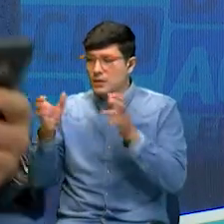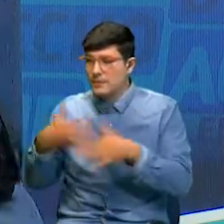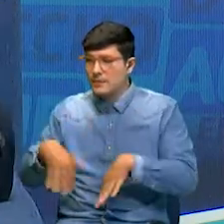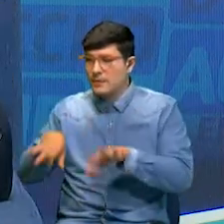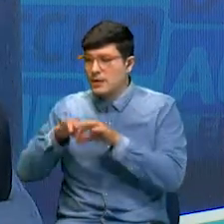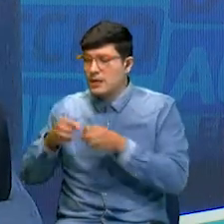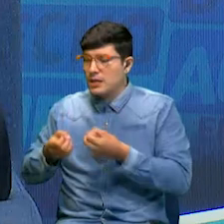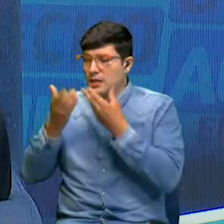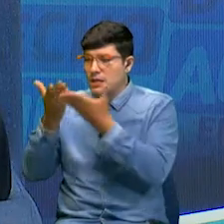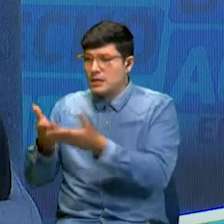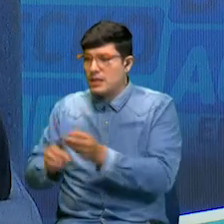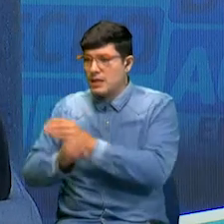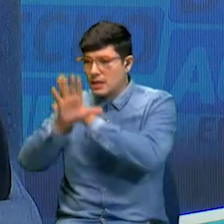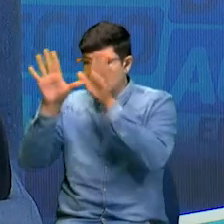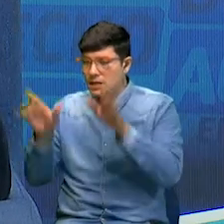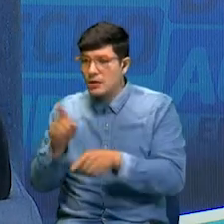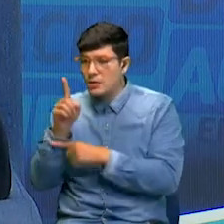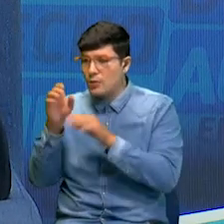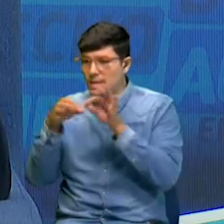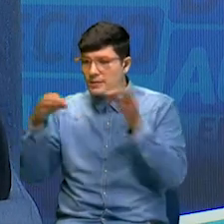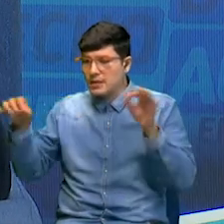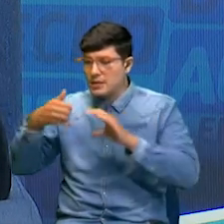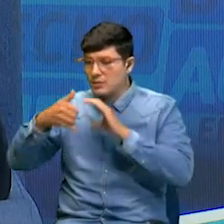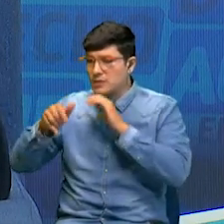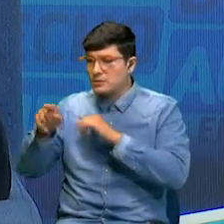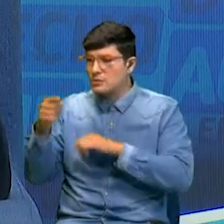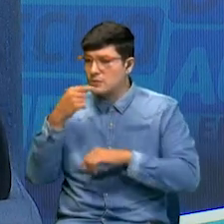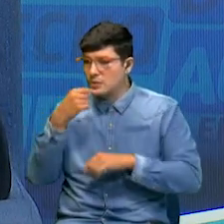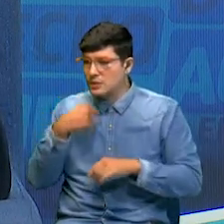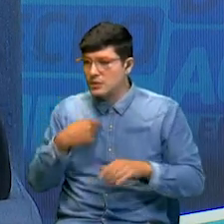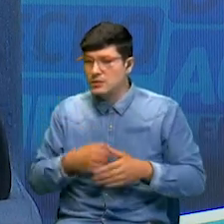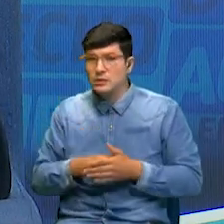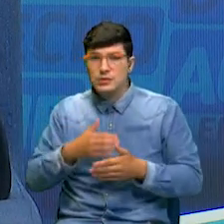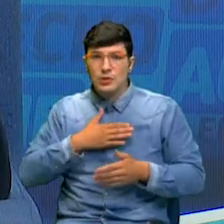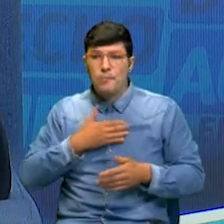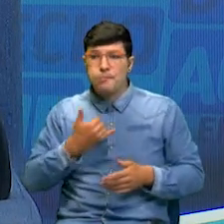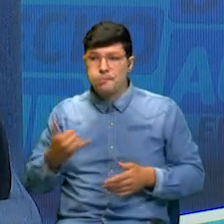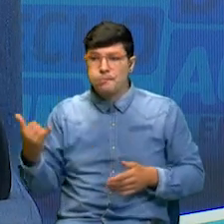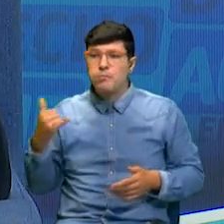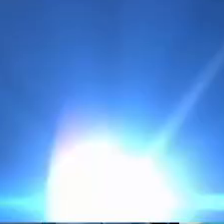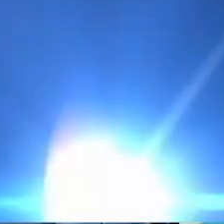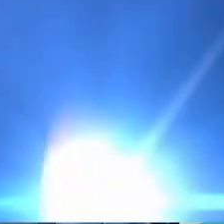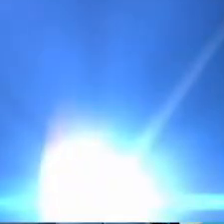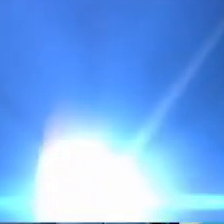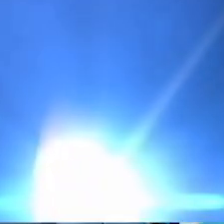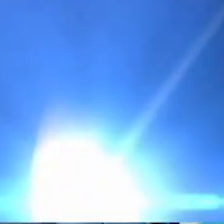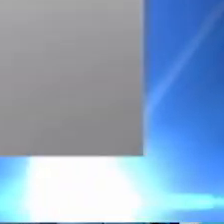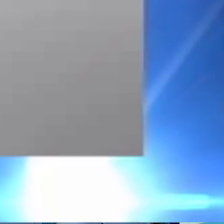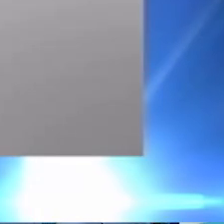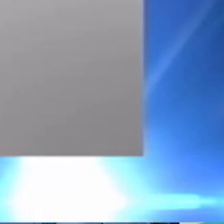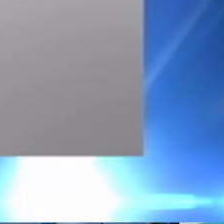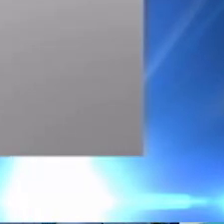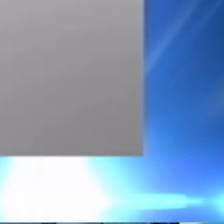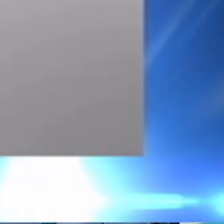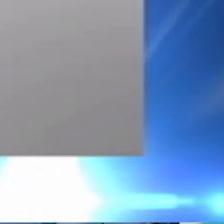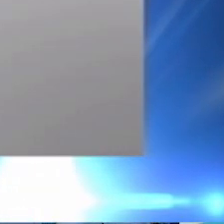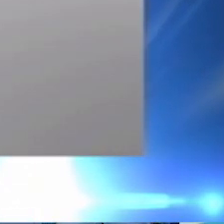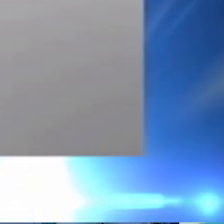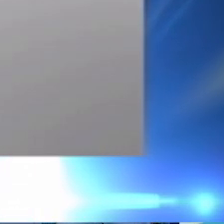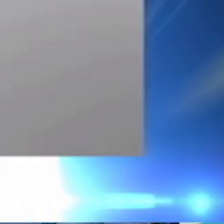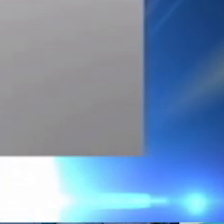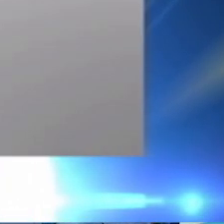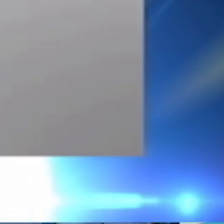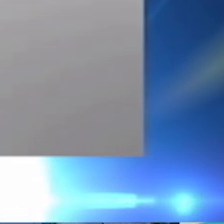Tenemos un mensaje de WhatsApp, nos dicen lo siguiente: tengo un niño, el papá trabaja en la policía. Quería